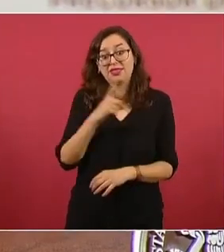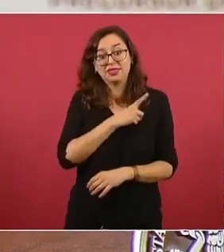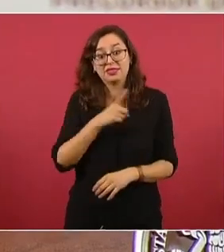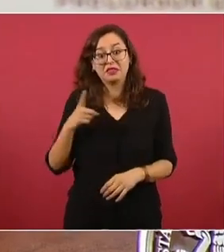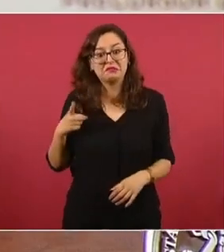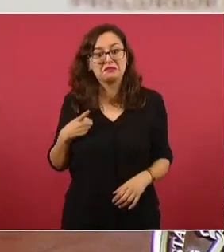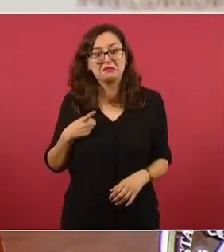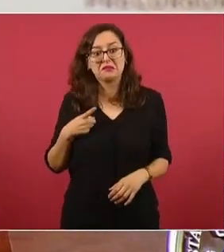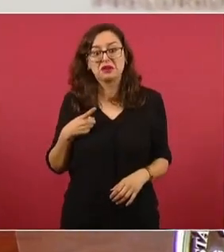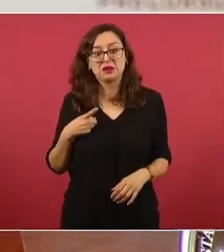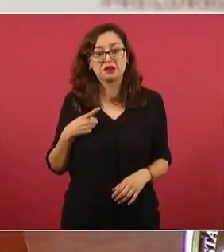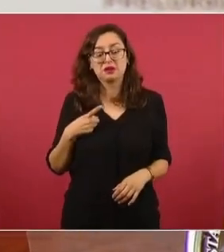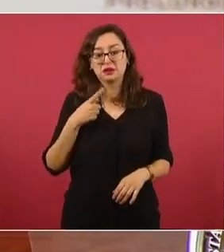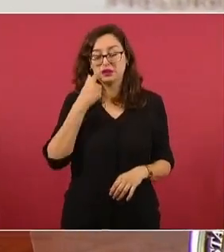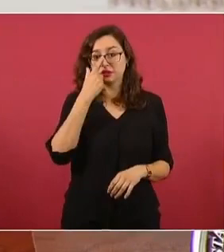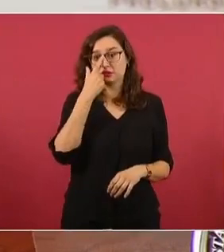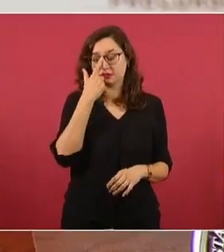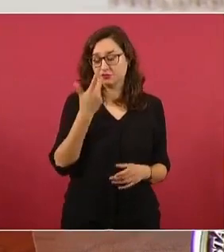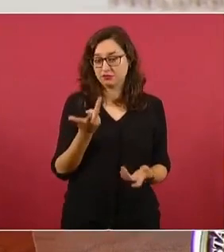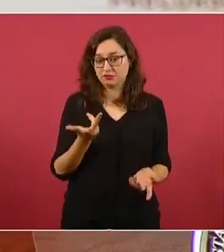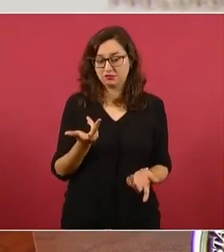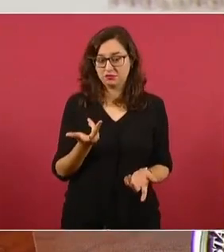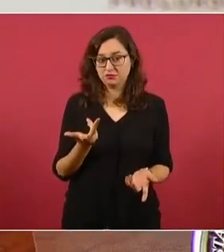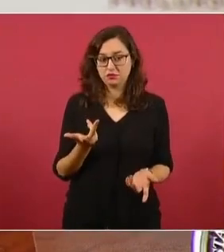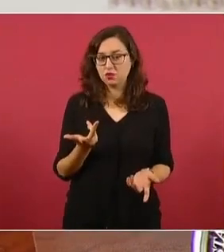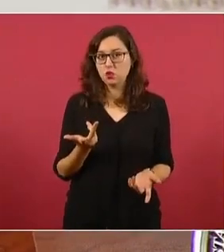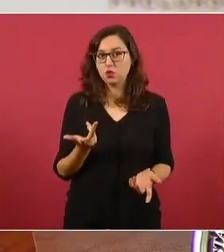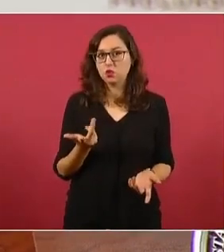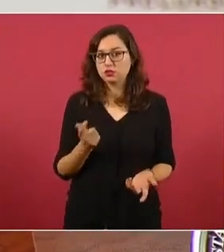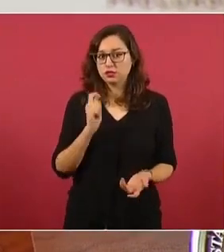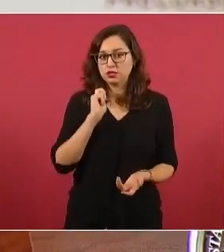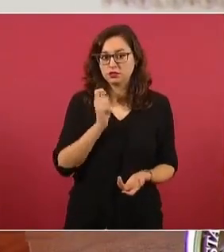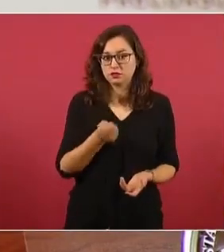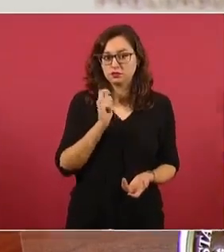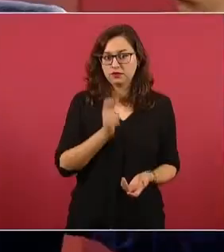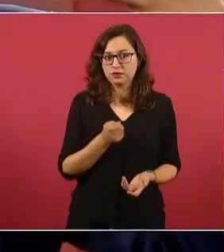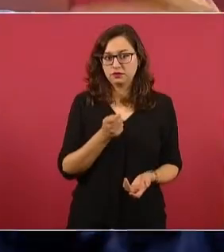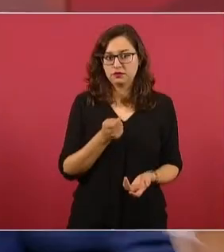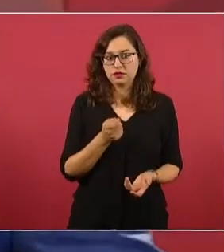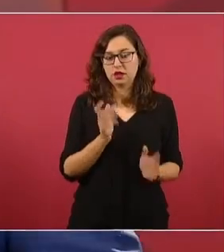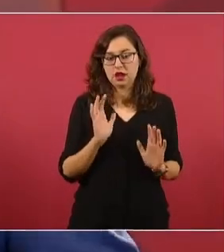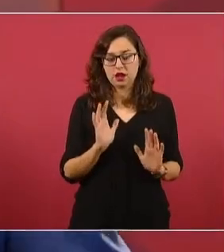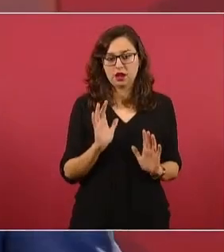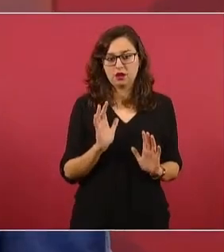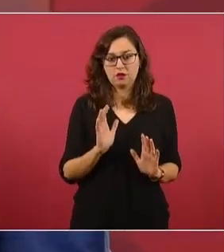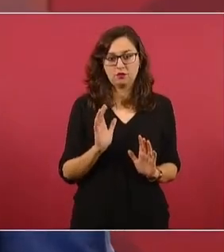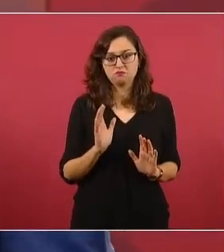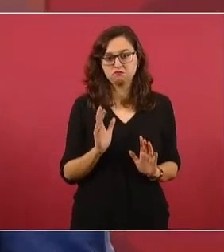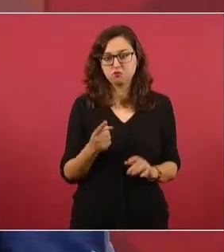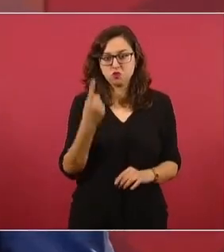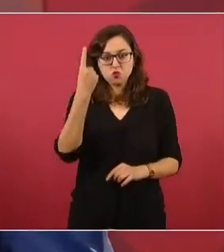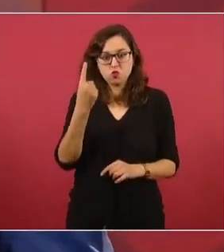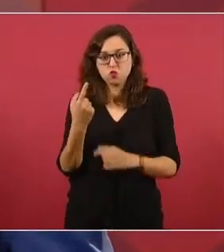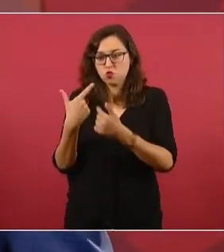No es que alguien organiza